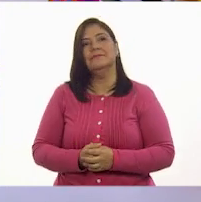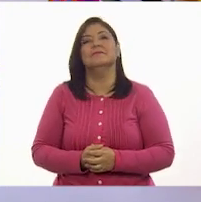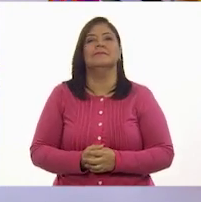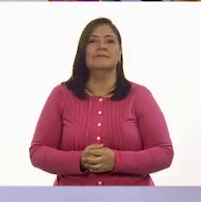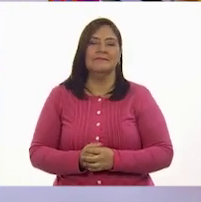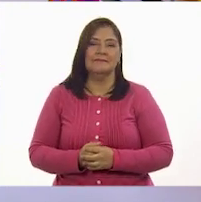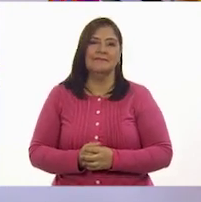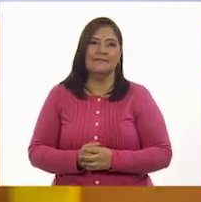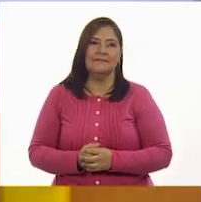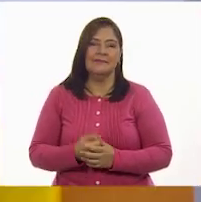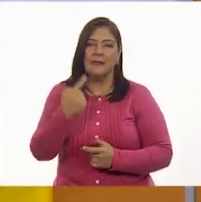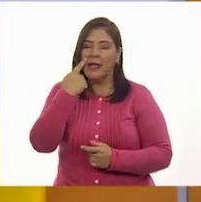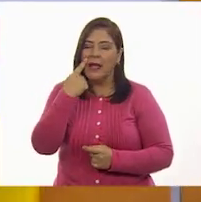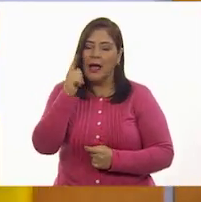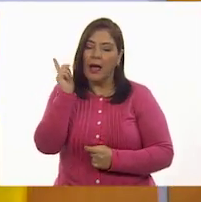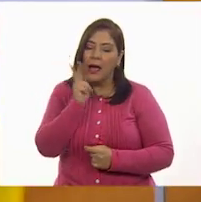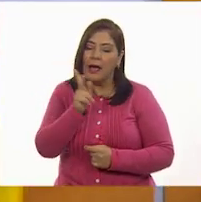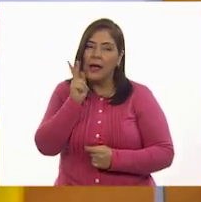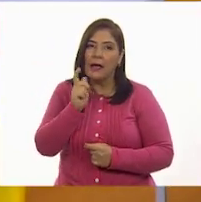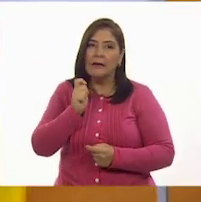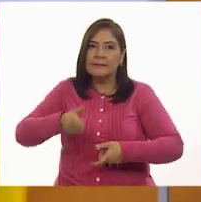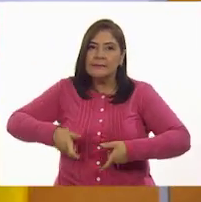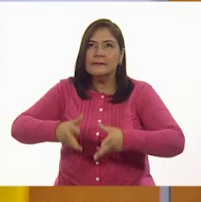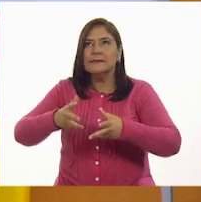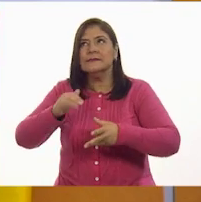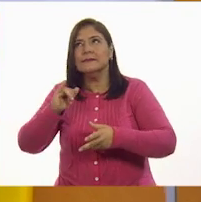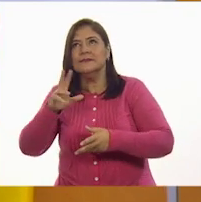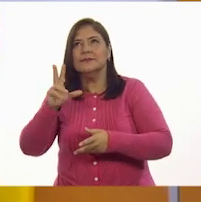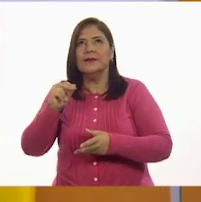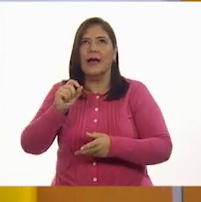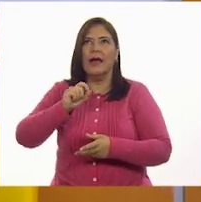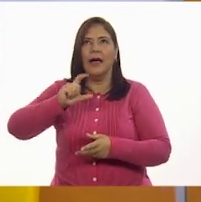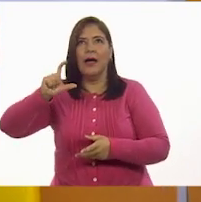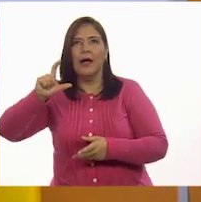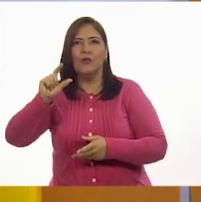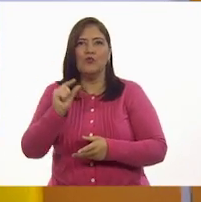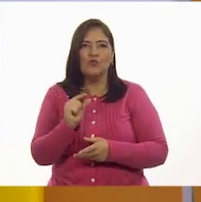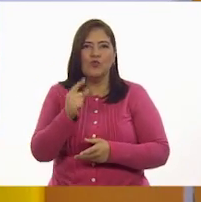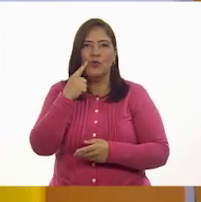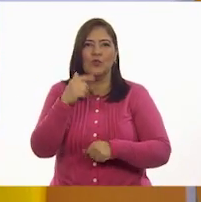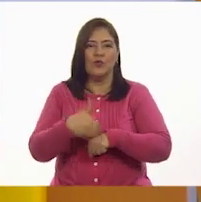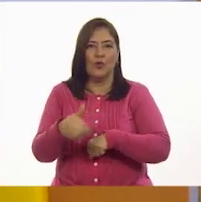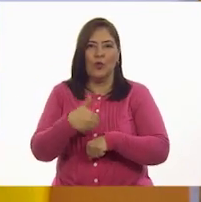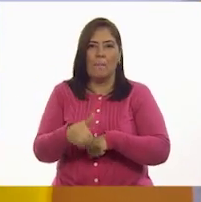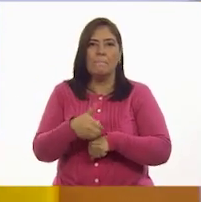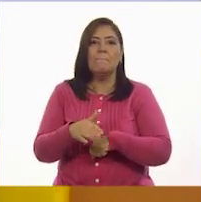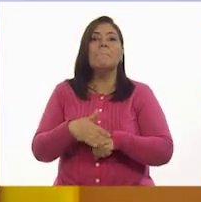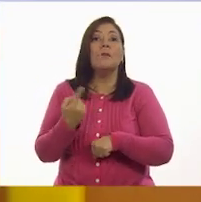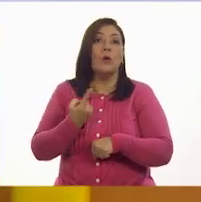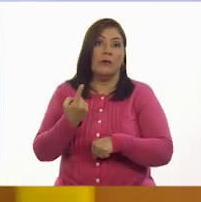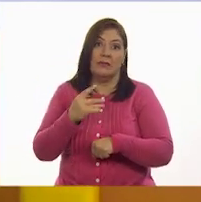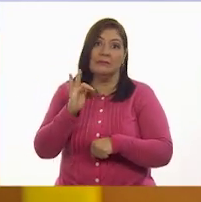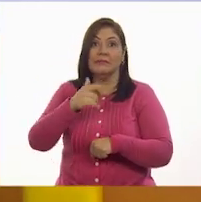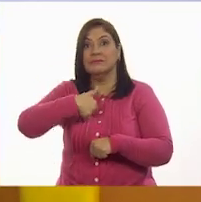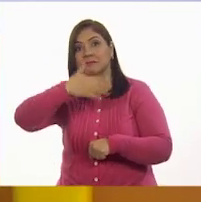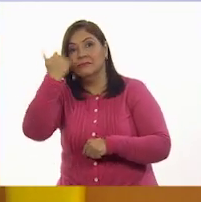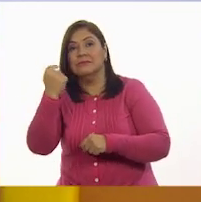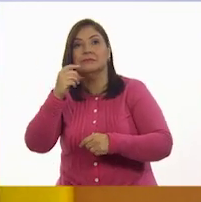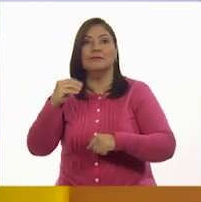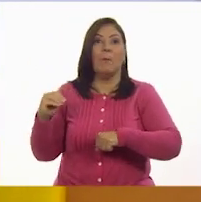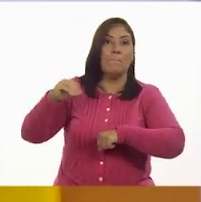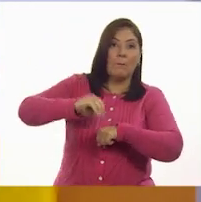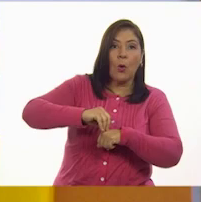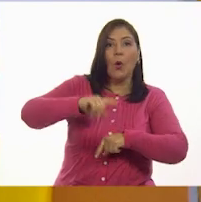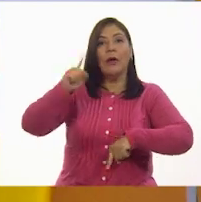Vamos a ver. Que me salga un número. Ay, es que no sé si quiero que me salga un número grande o uno pequeño. Porque no sé si tengo que quitar